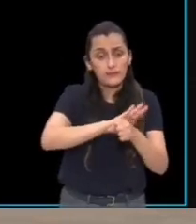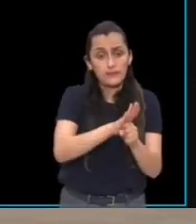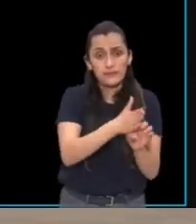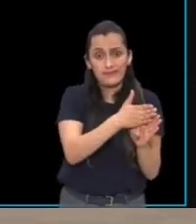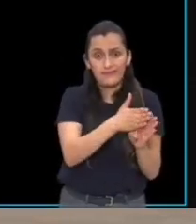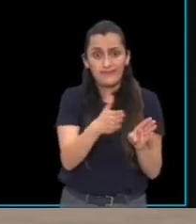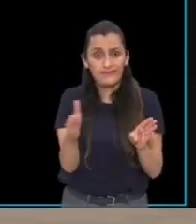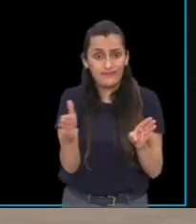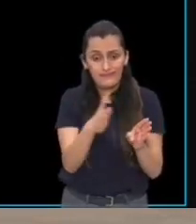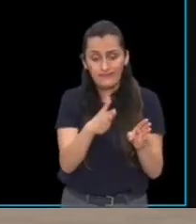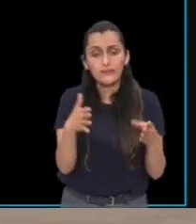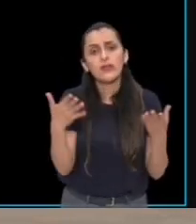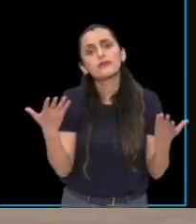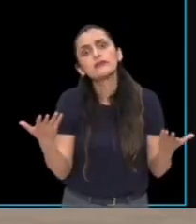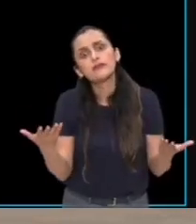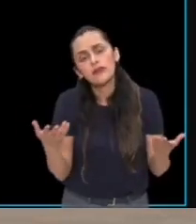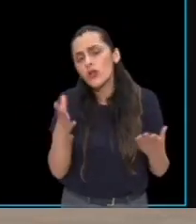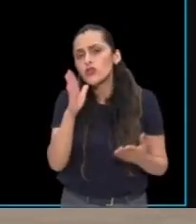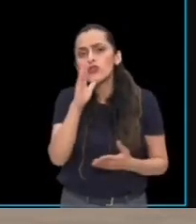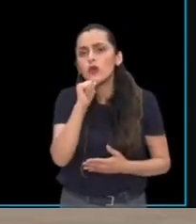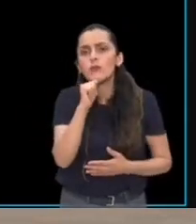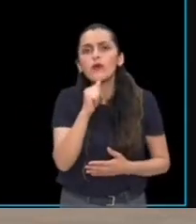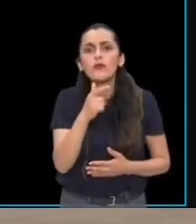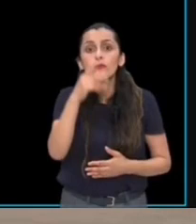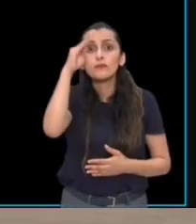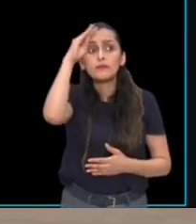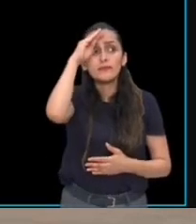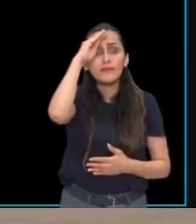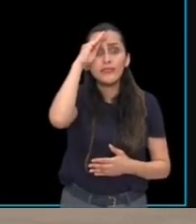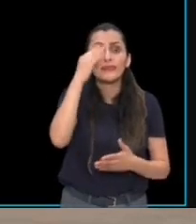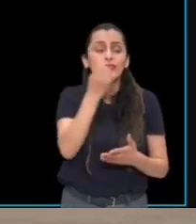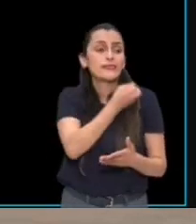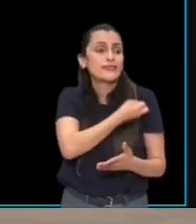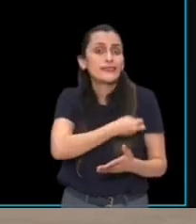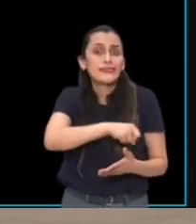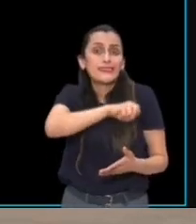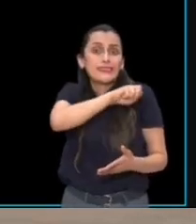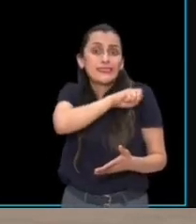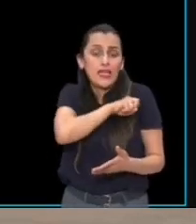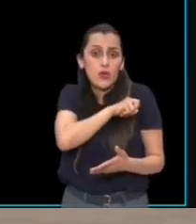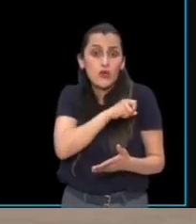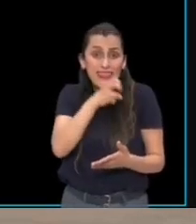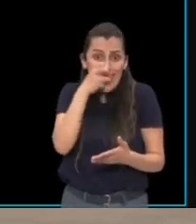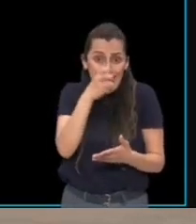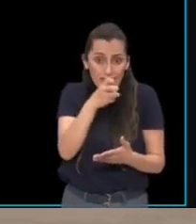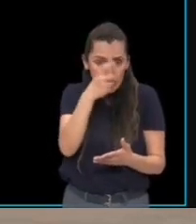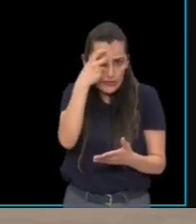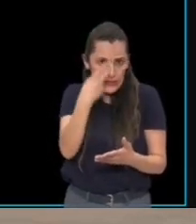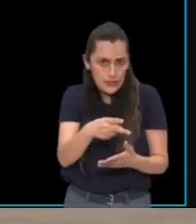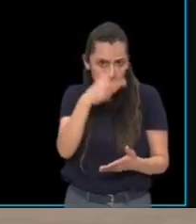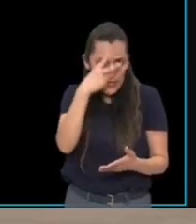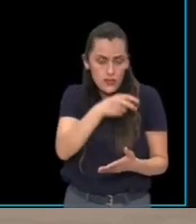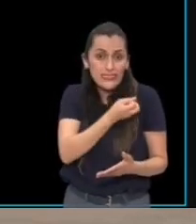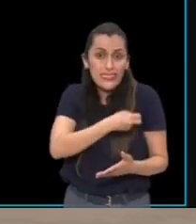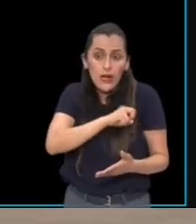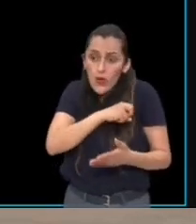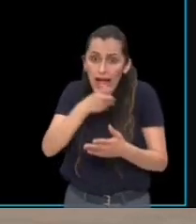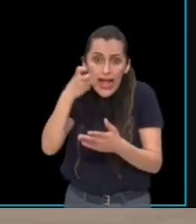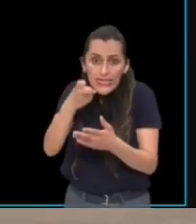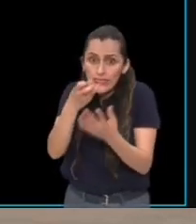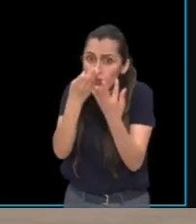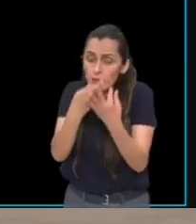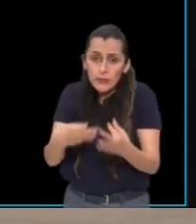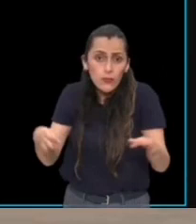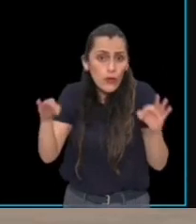podemos poner en el centro de las decisiones la salud de los mexicanos, no entendería qué otra cosa podría suceder. Fuerza por México lo tiene